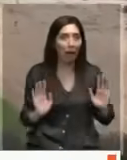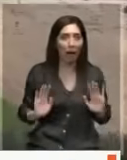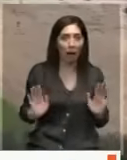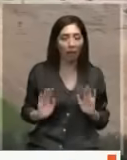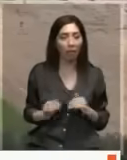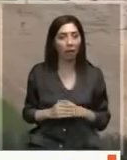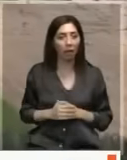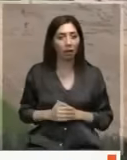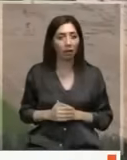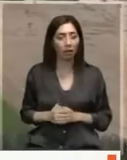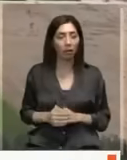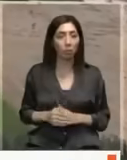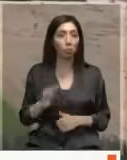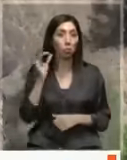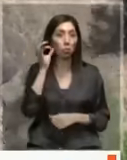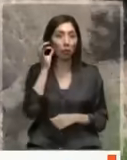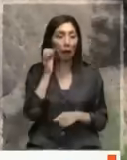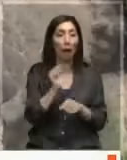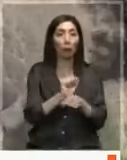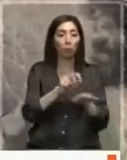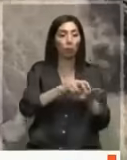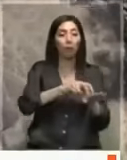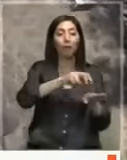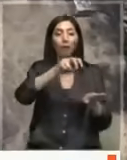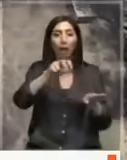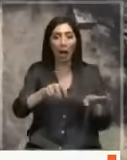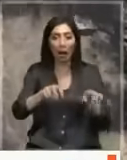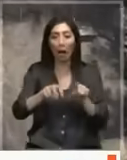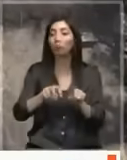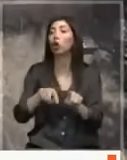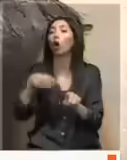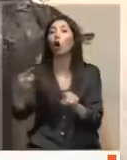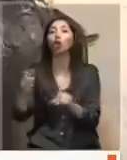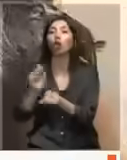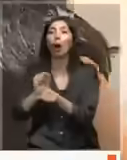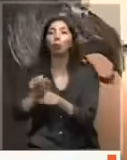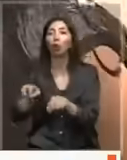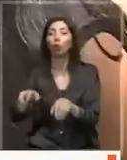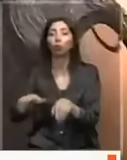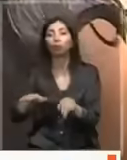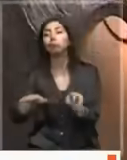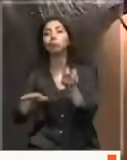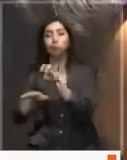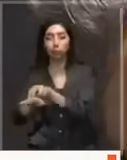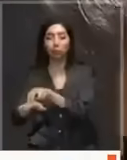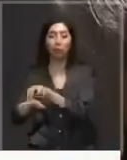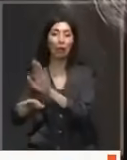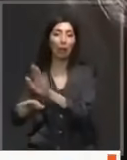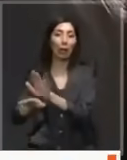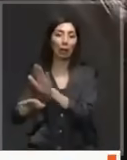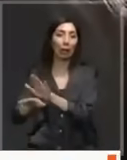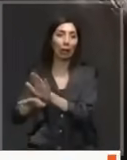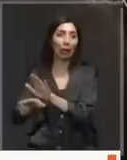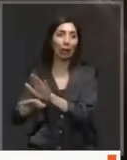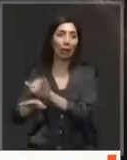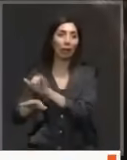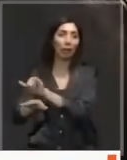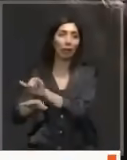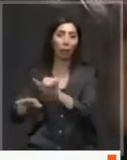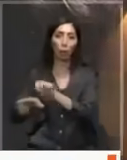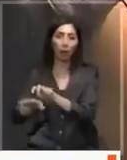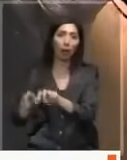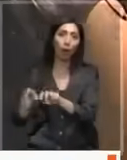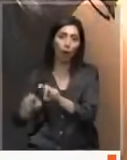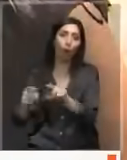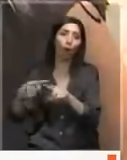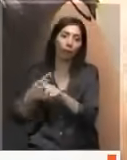que Michelle Bach se cambia de auto, está unos minutos en ese auto, luego se cambia al lugar donde había llegado